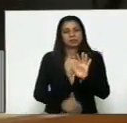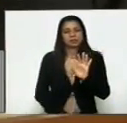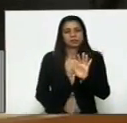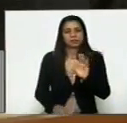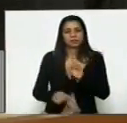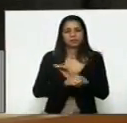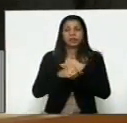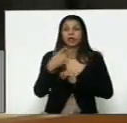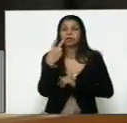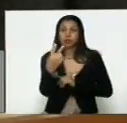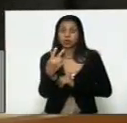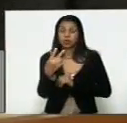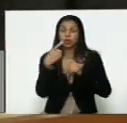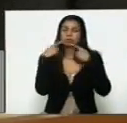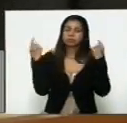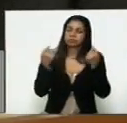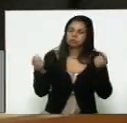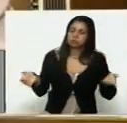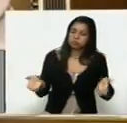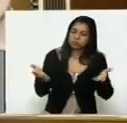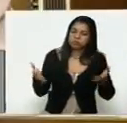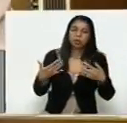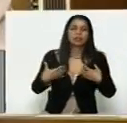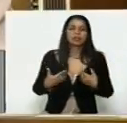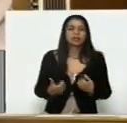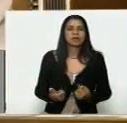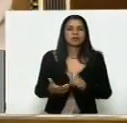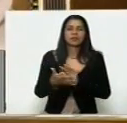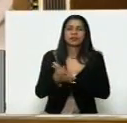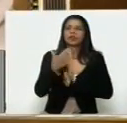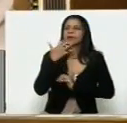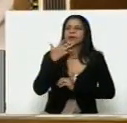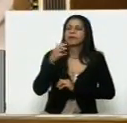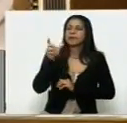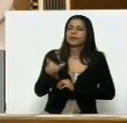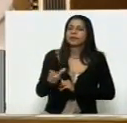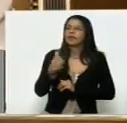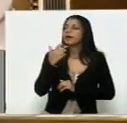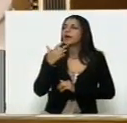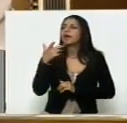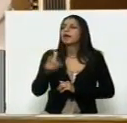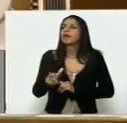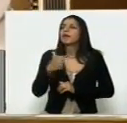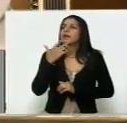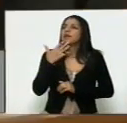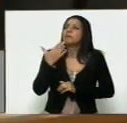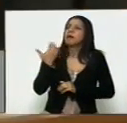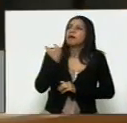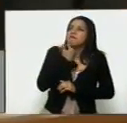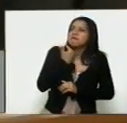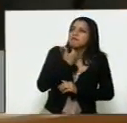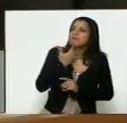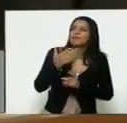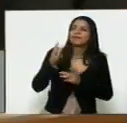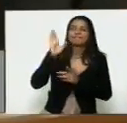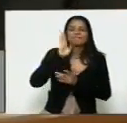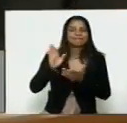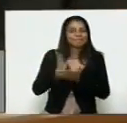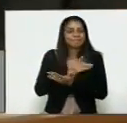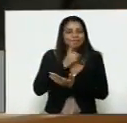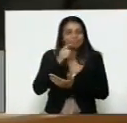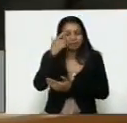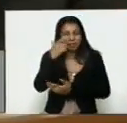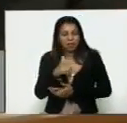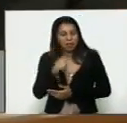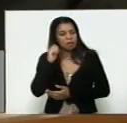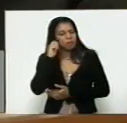2, la promoción de la salud y la erradicación de condiciones no saludables de las mujeres